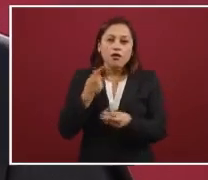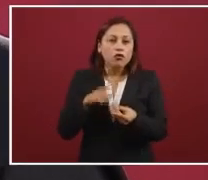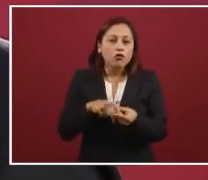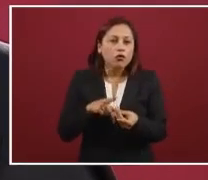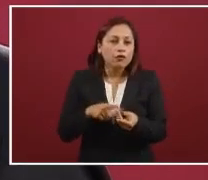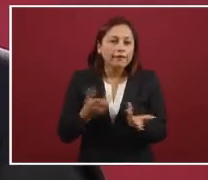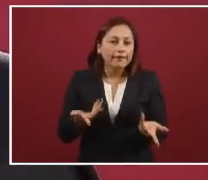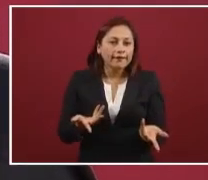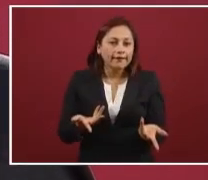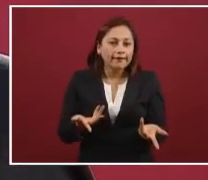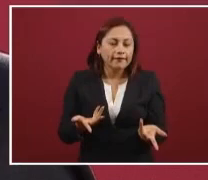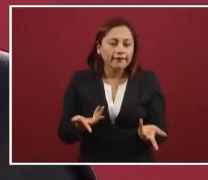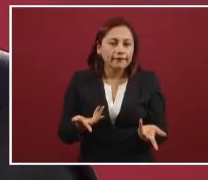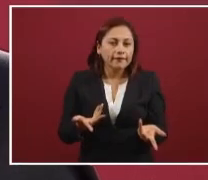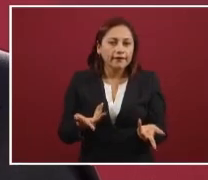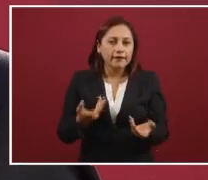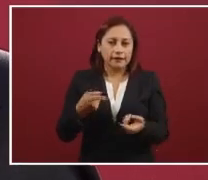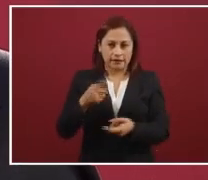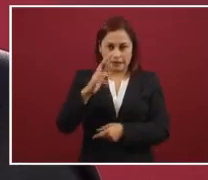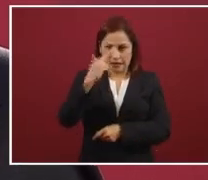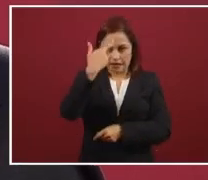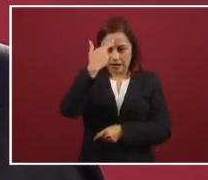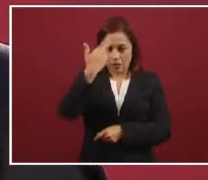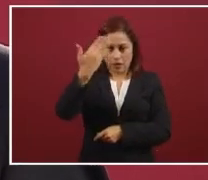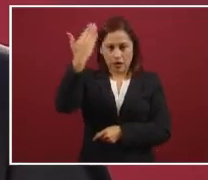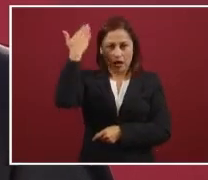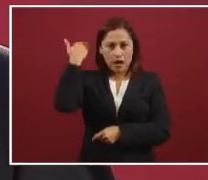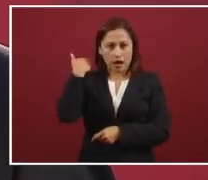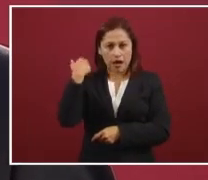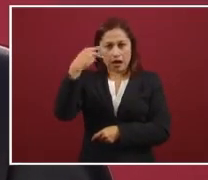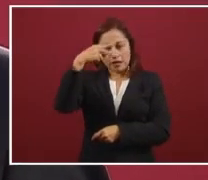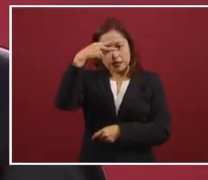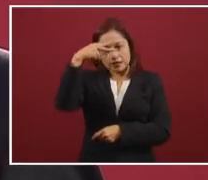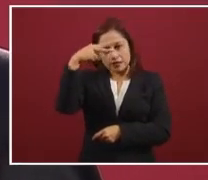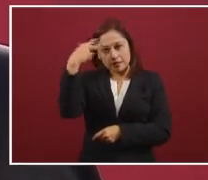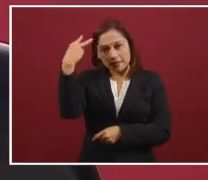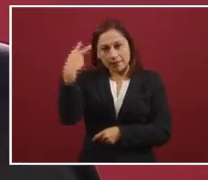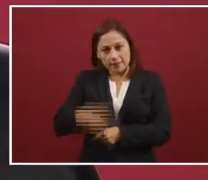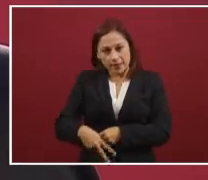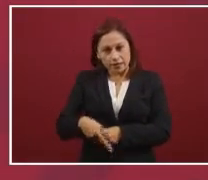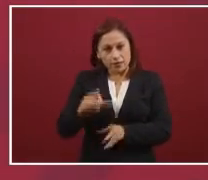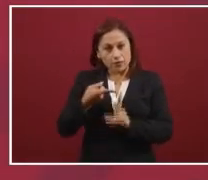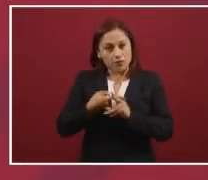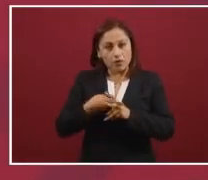nació en México? ¿Se concibió en nuestro país?